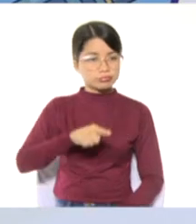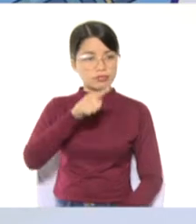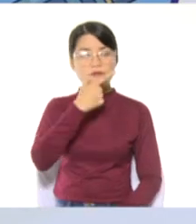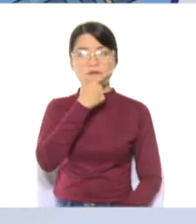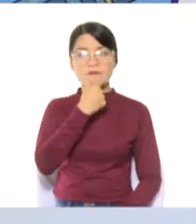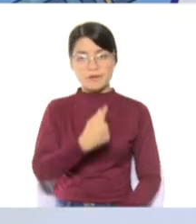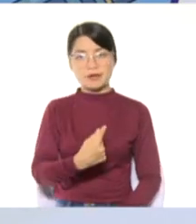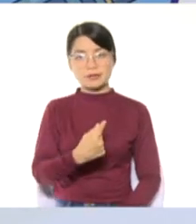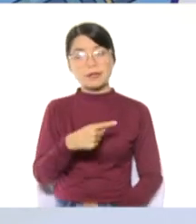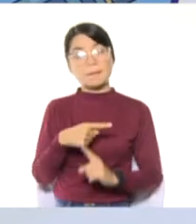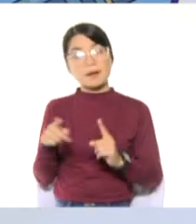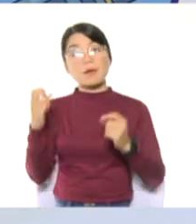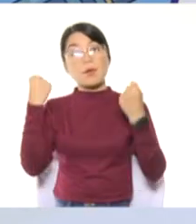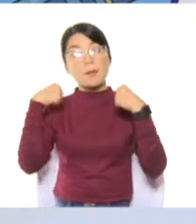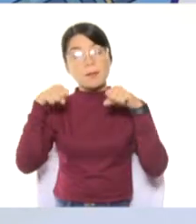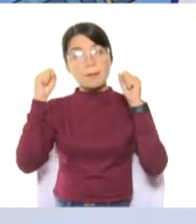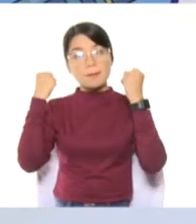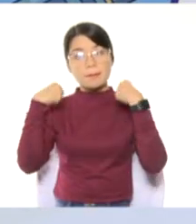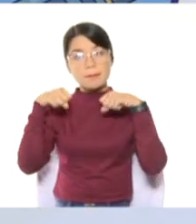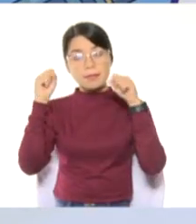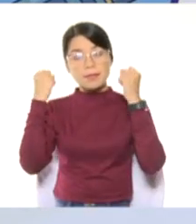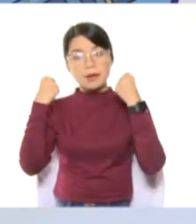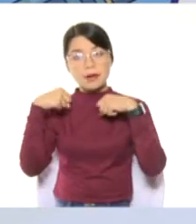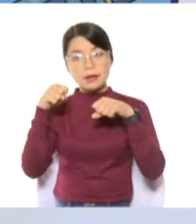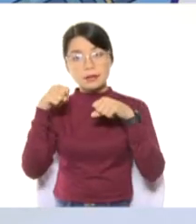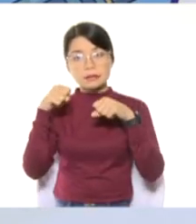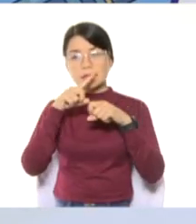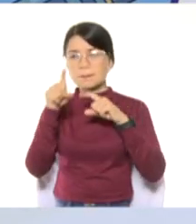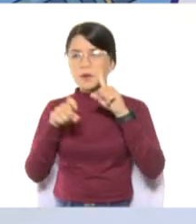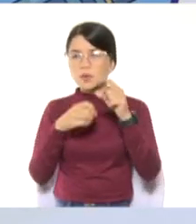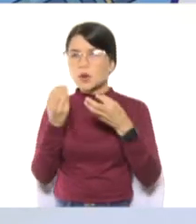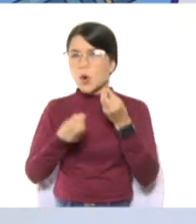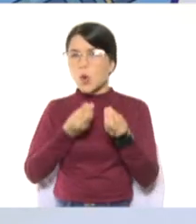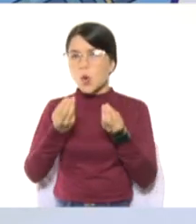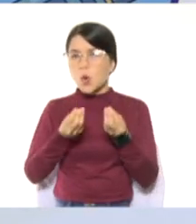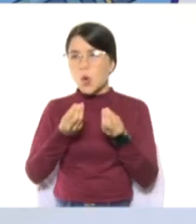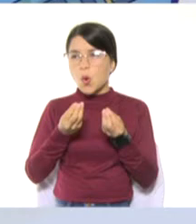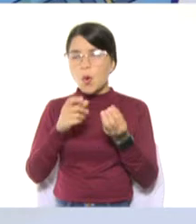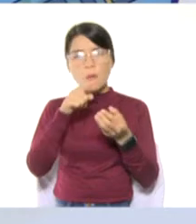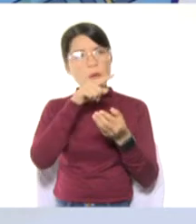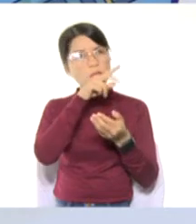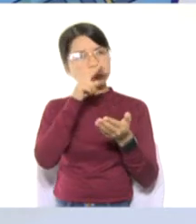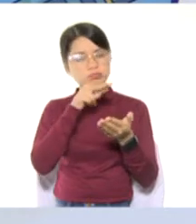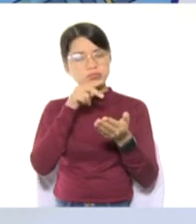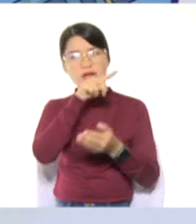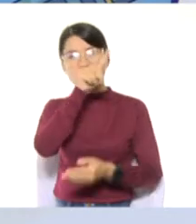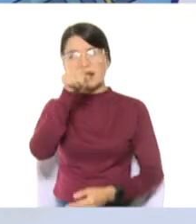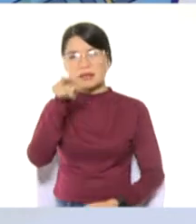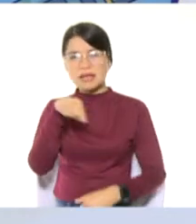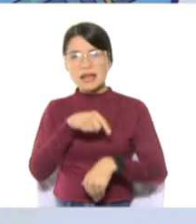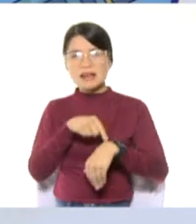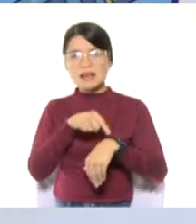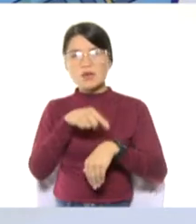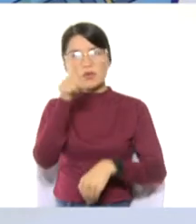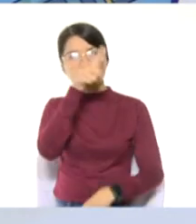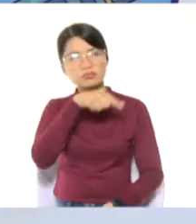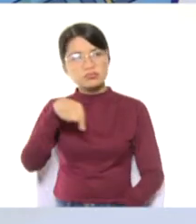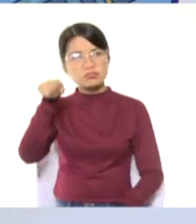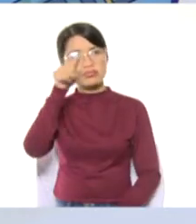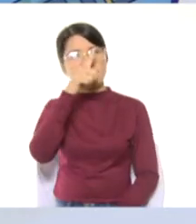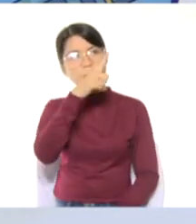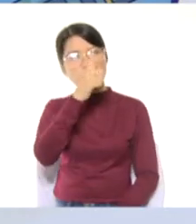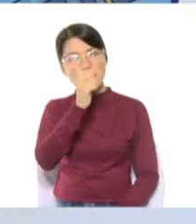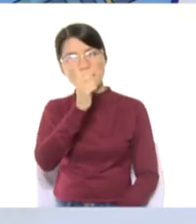eso, practiquen. Si no saben leer un reloj, entonces pregúntenle a alguien que les facilite el manejo para que entonces